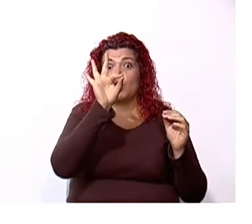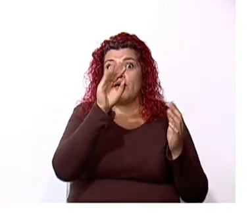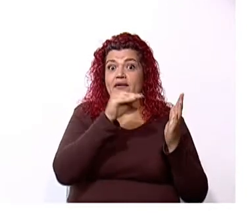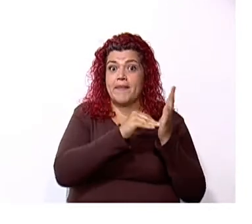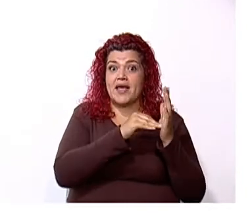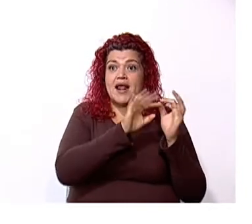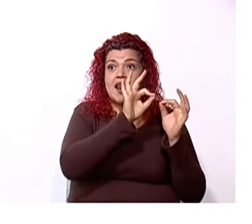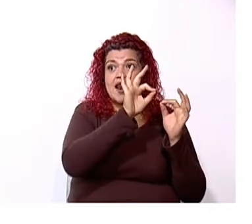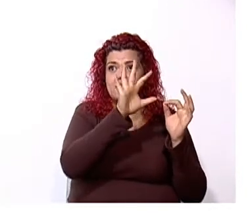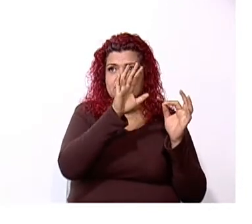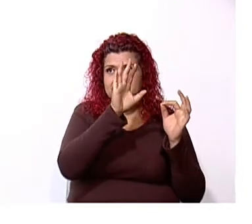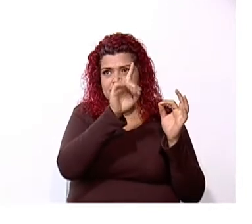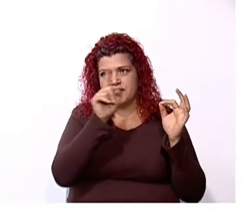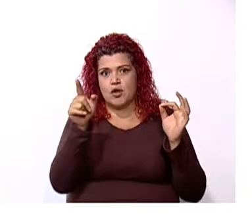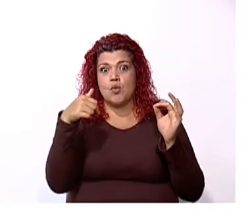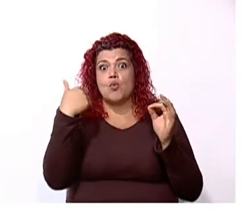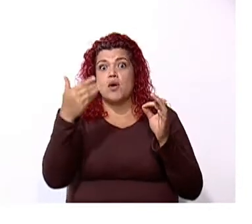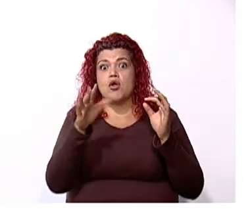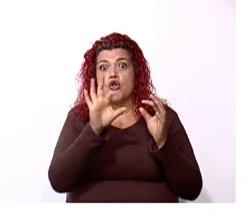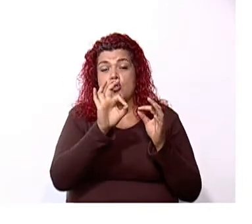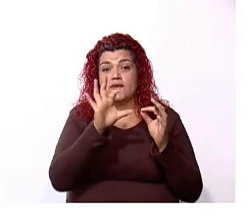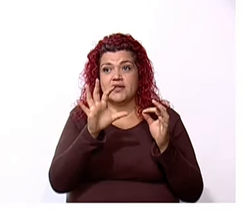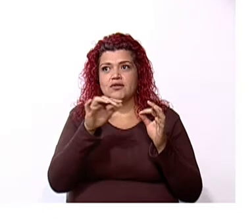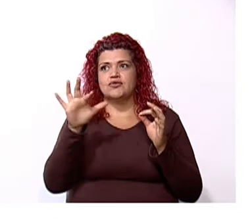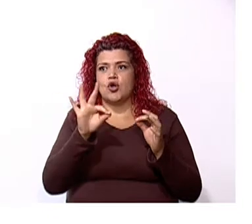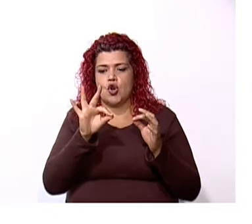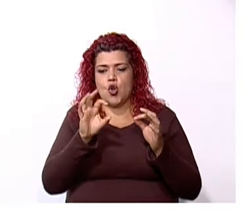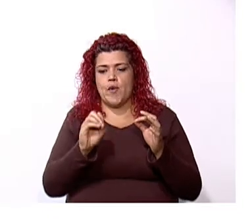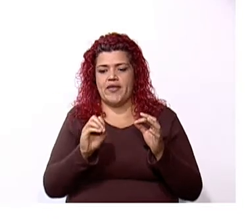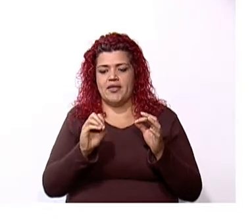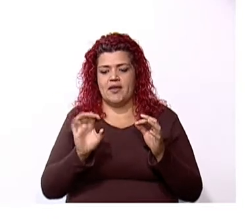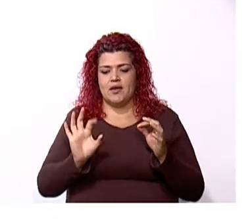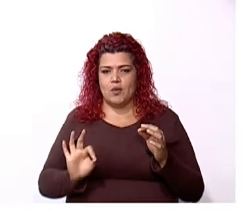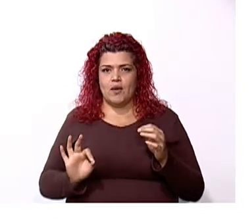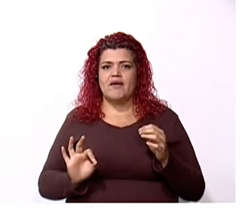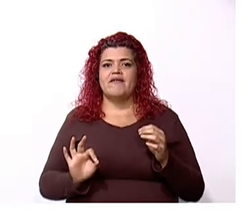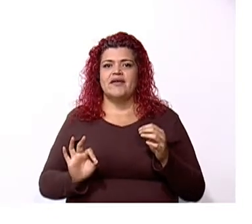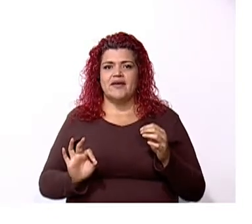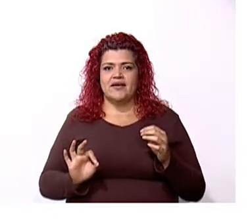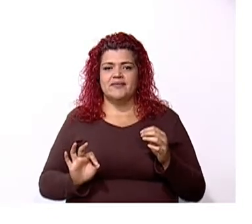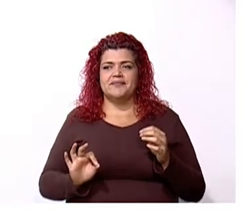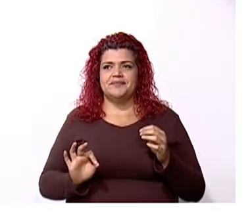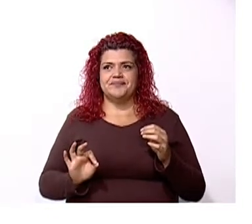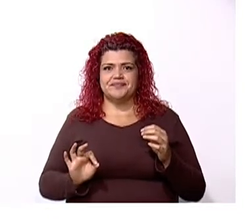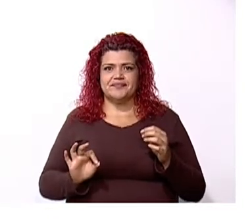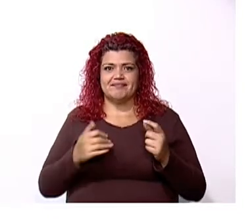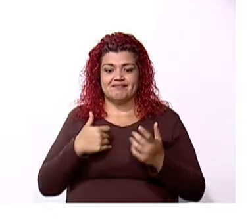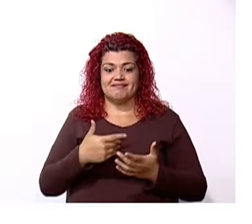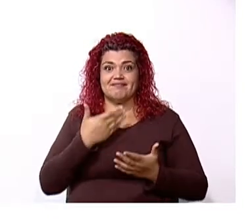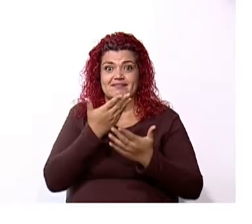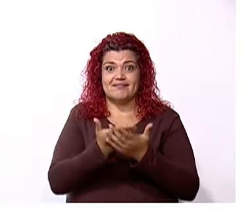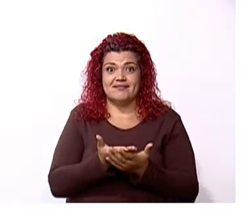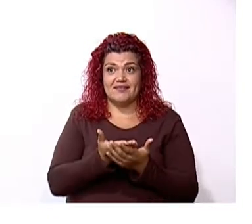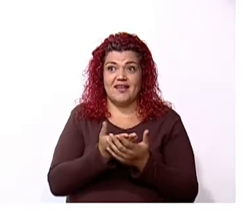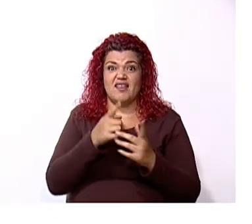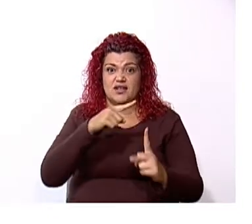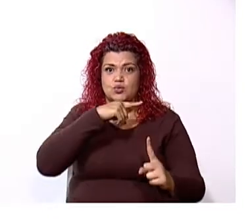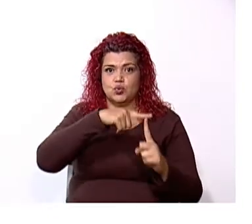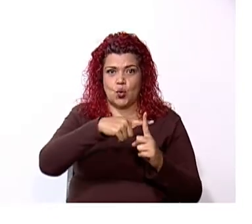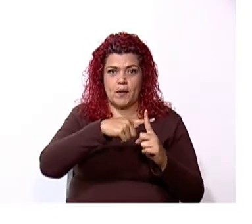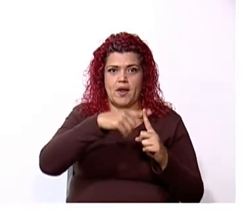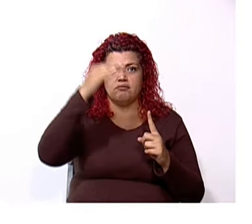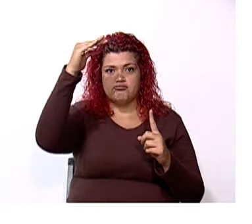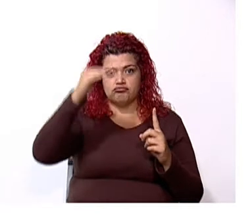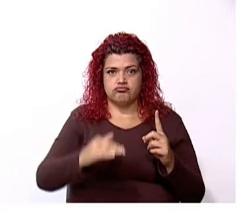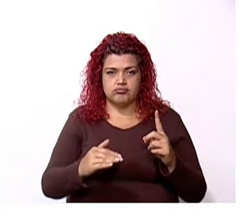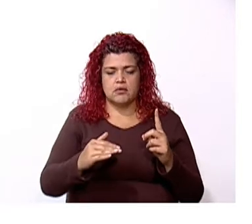Luego 900, 90 y 9. Y como lo que propusimos fue una suma,